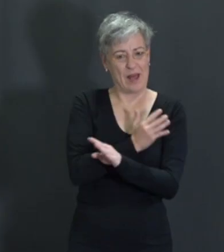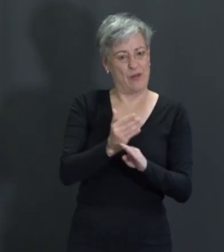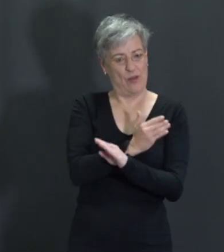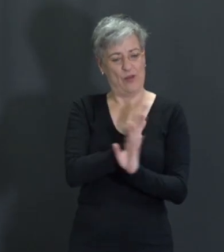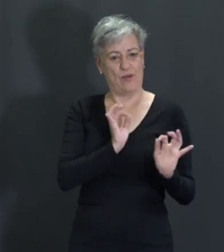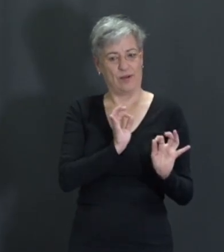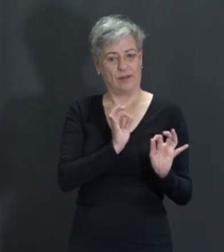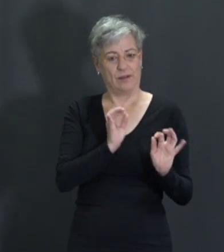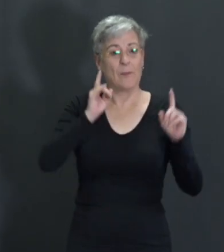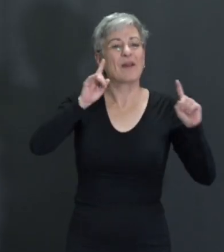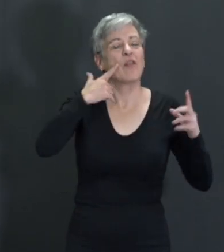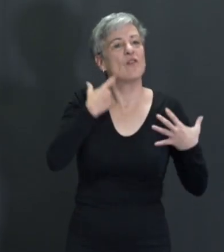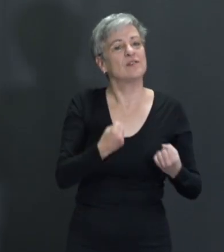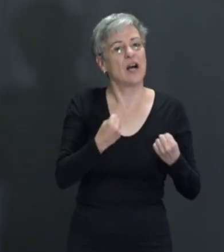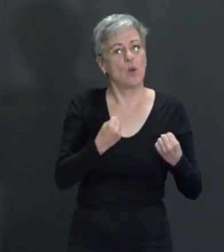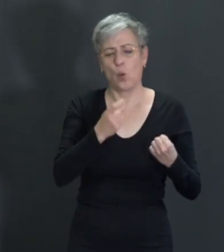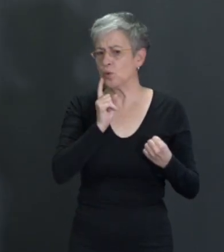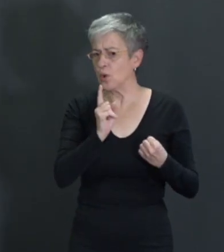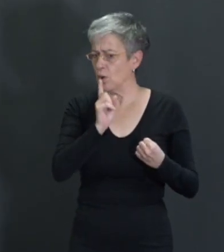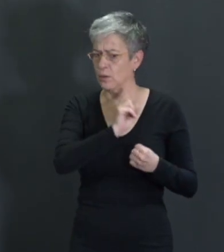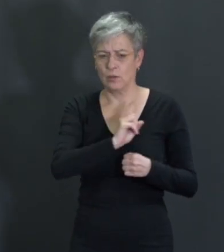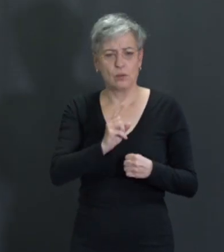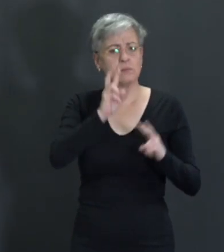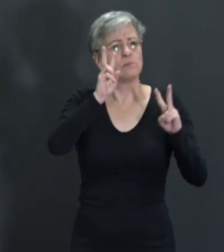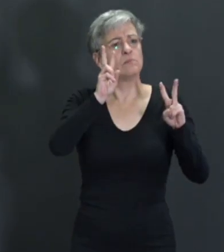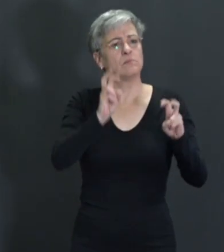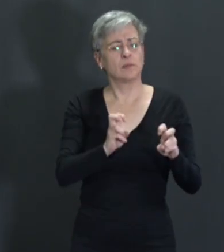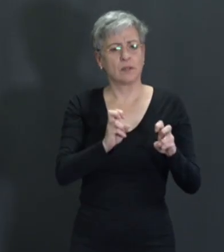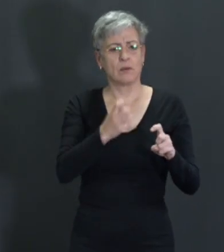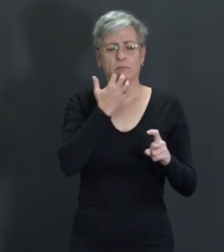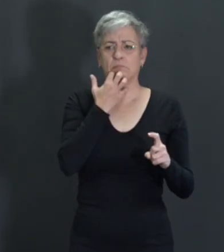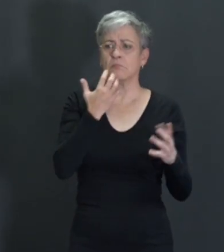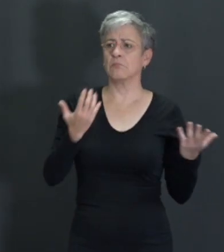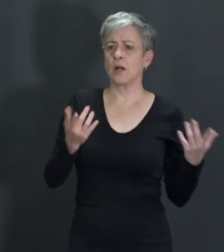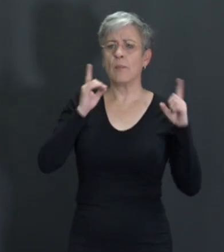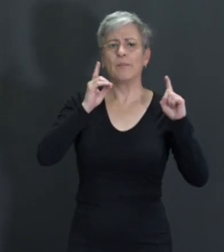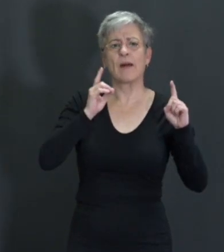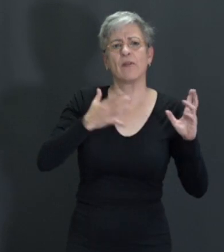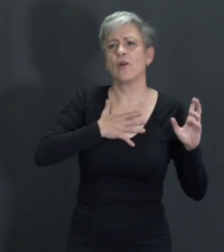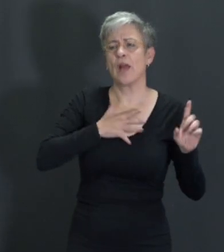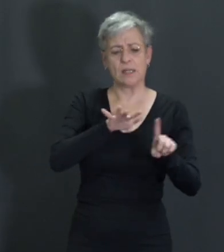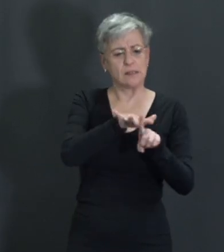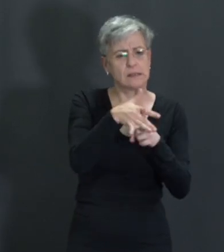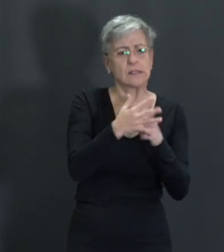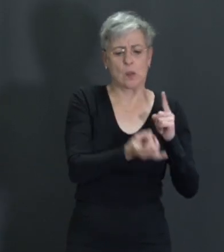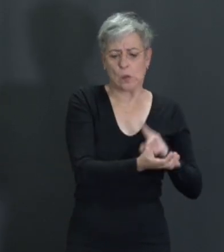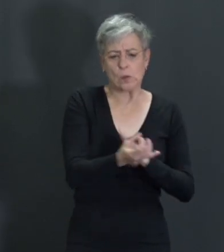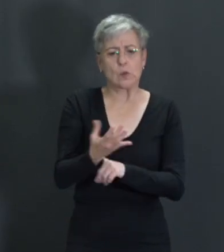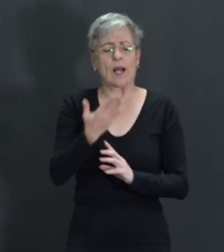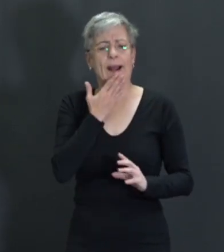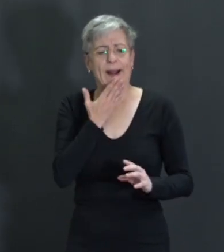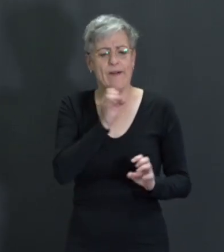solo a la prevención de salud, me refiero a todo lo que puede ser prevención de situaciones que surgen en la